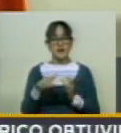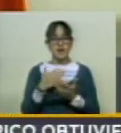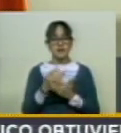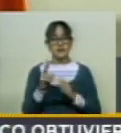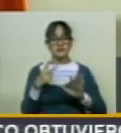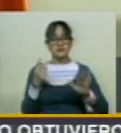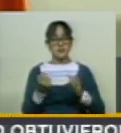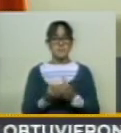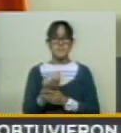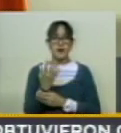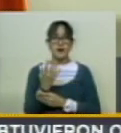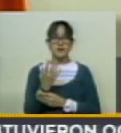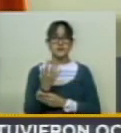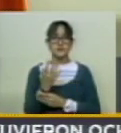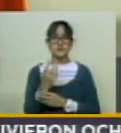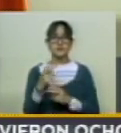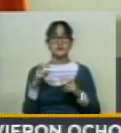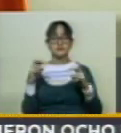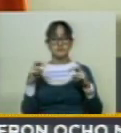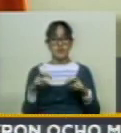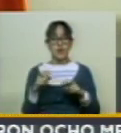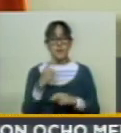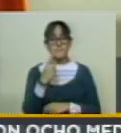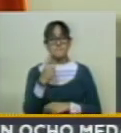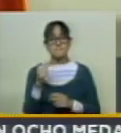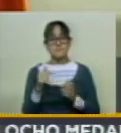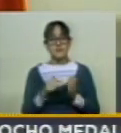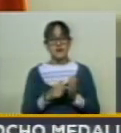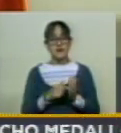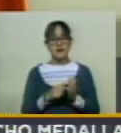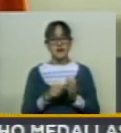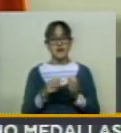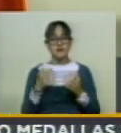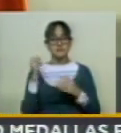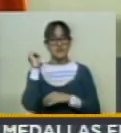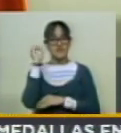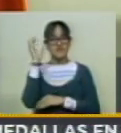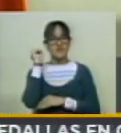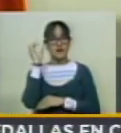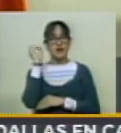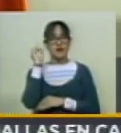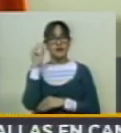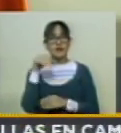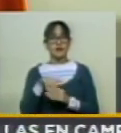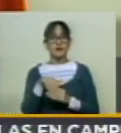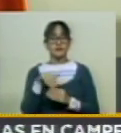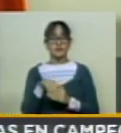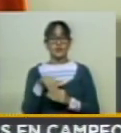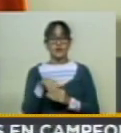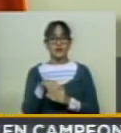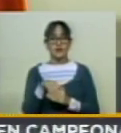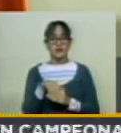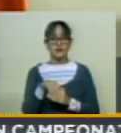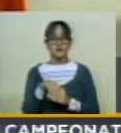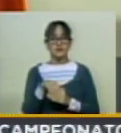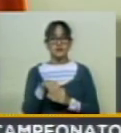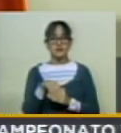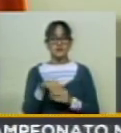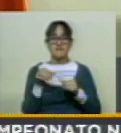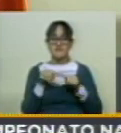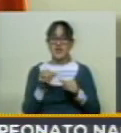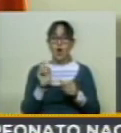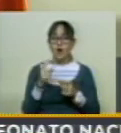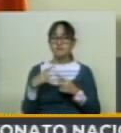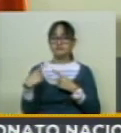mayo estarán instalados 1,000 puntos de ferias electorales, entre puntos itinerantes y fijos con